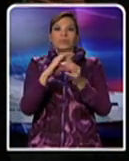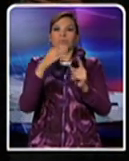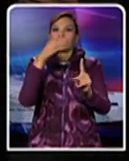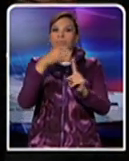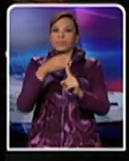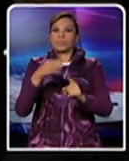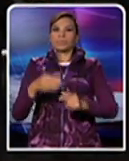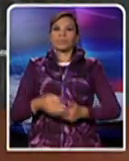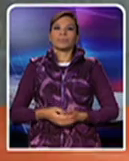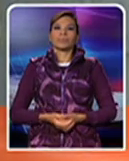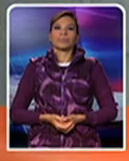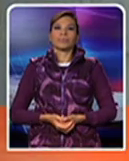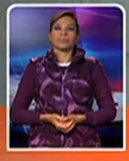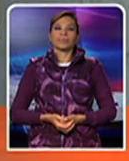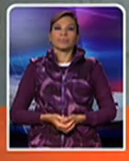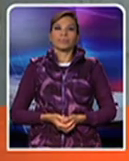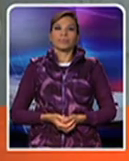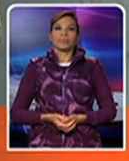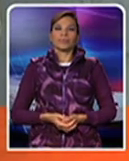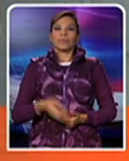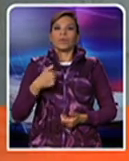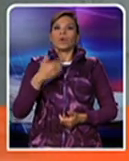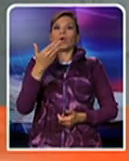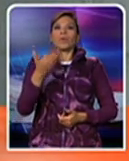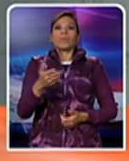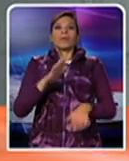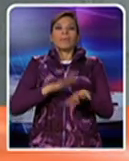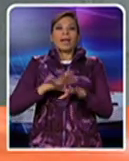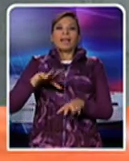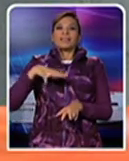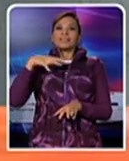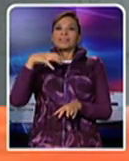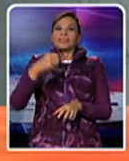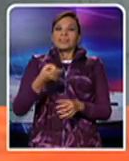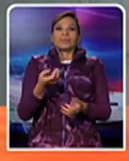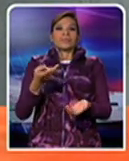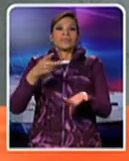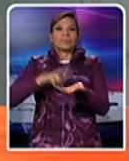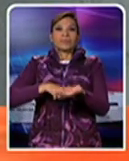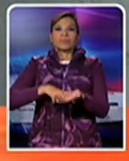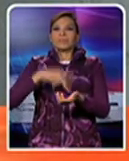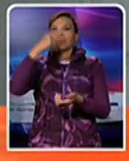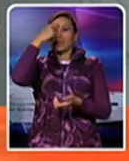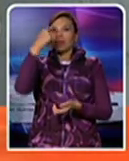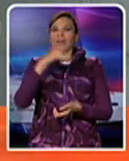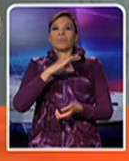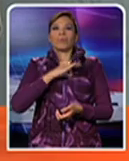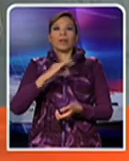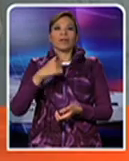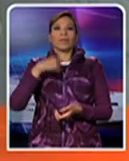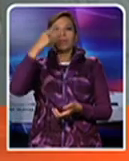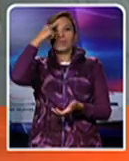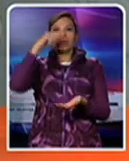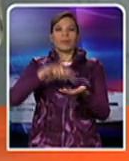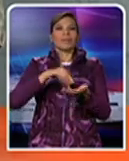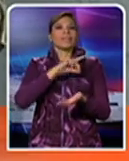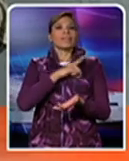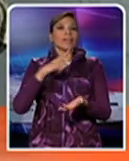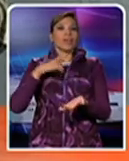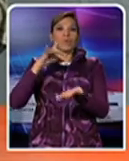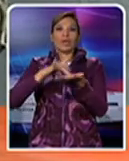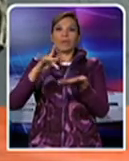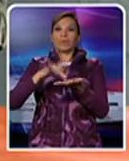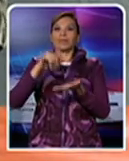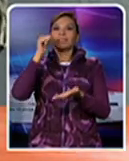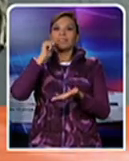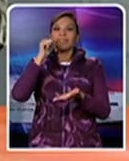objetivos. Les pido que redoblemos los esfuerzos, porque sí creo que hay que apoyar hoy más que